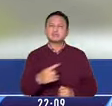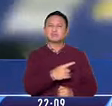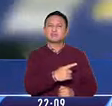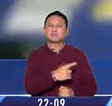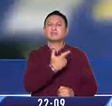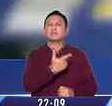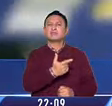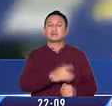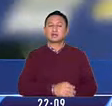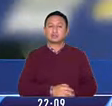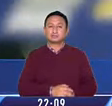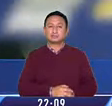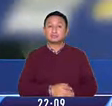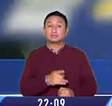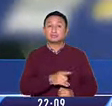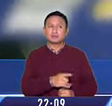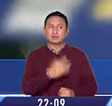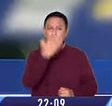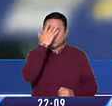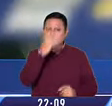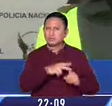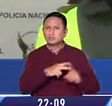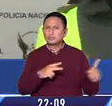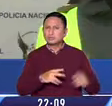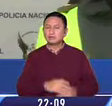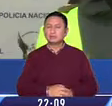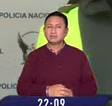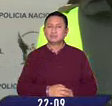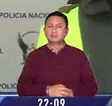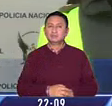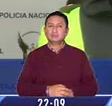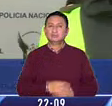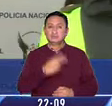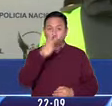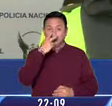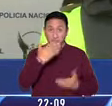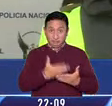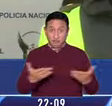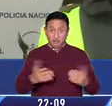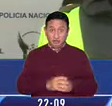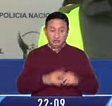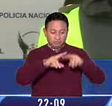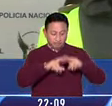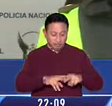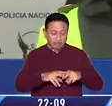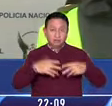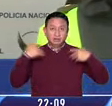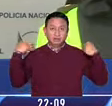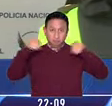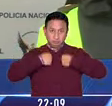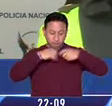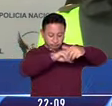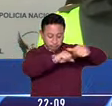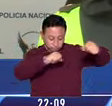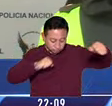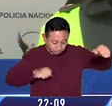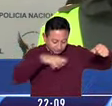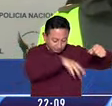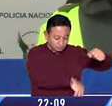paso y descubrir por qué intentaron huir. Y al verificar sus pertenencias, de una mochila logran encontrar una funda negra